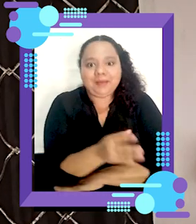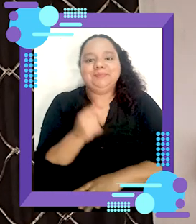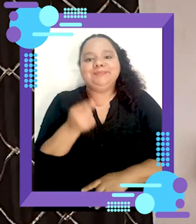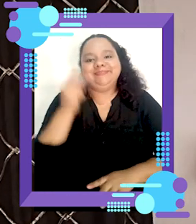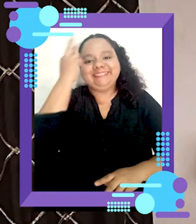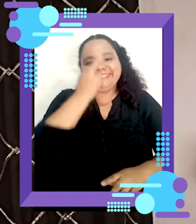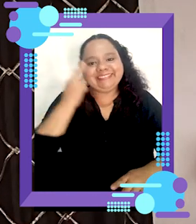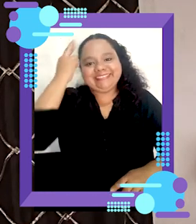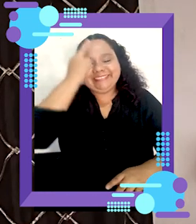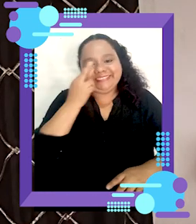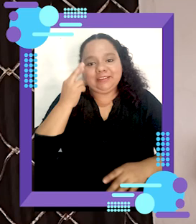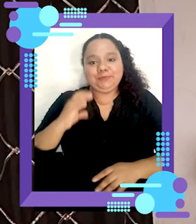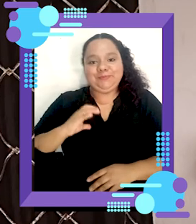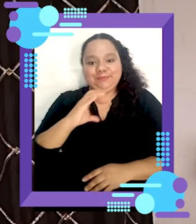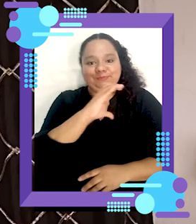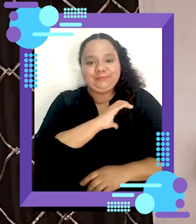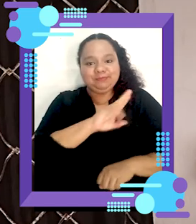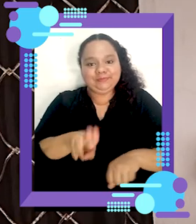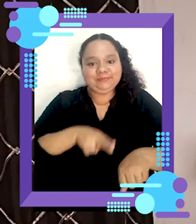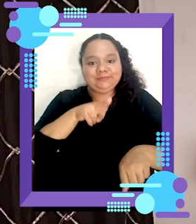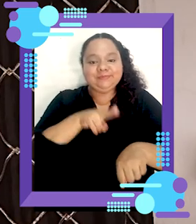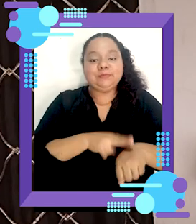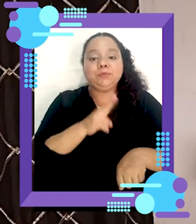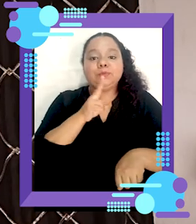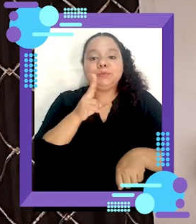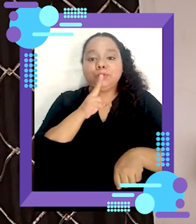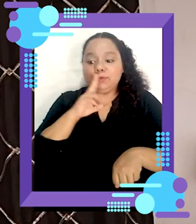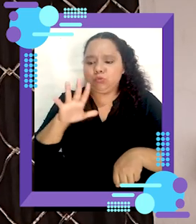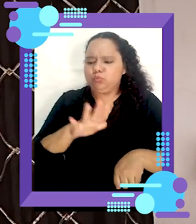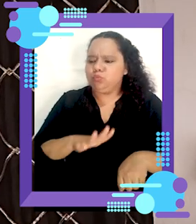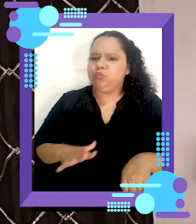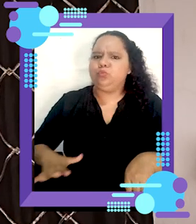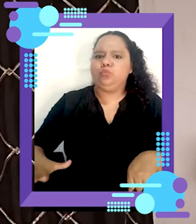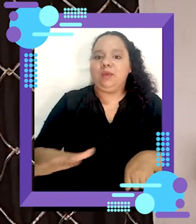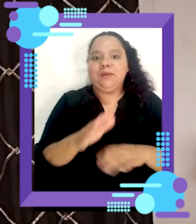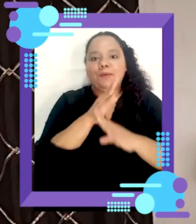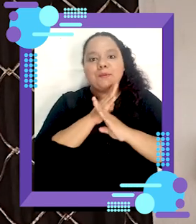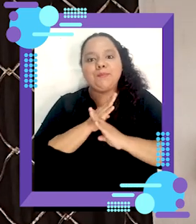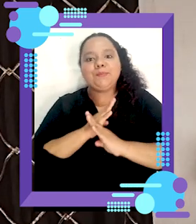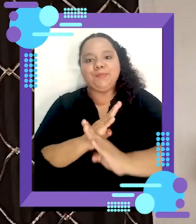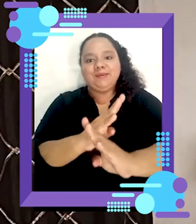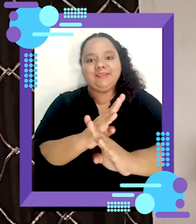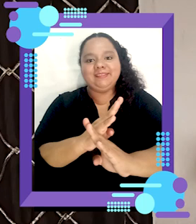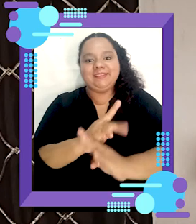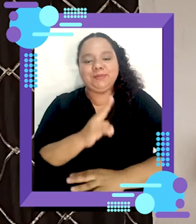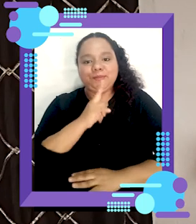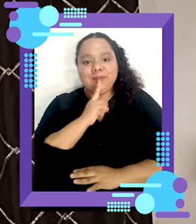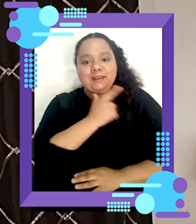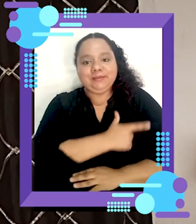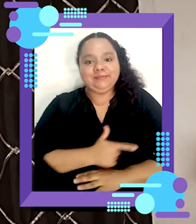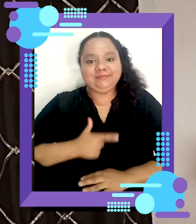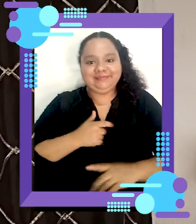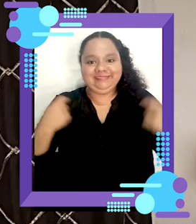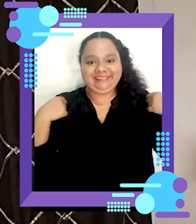el Congreso Nacional de Honduras lo ha decidido declarar como una zona protegida. A ellos les gusta